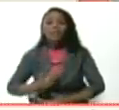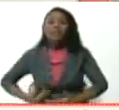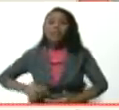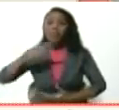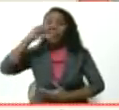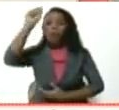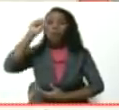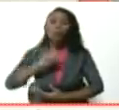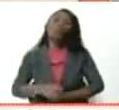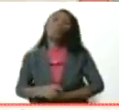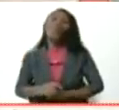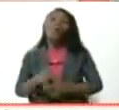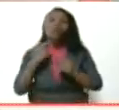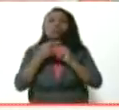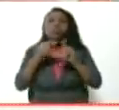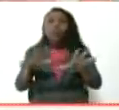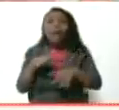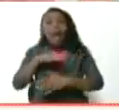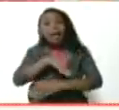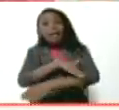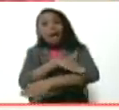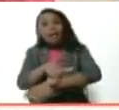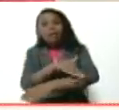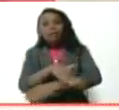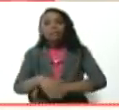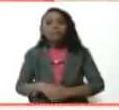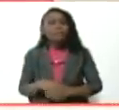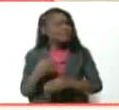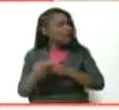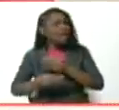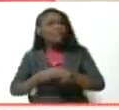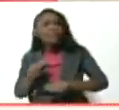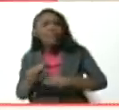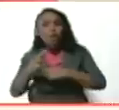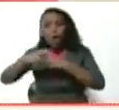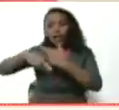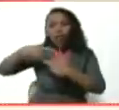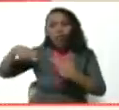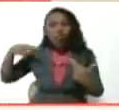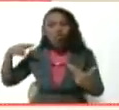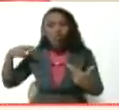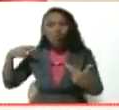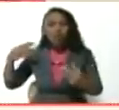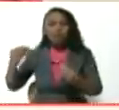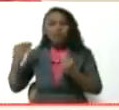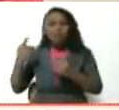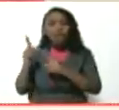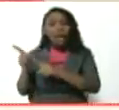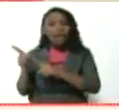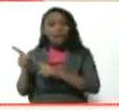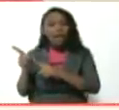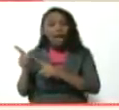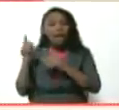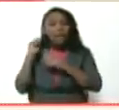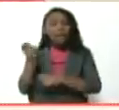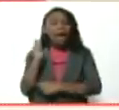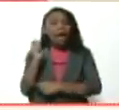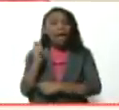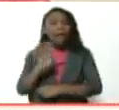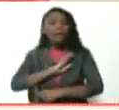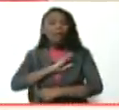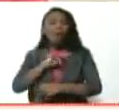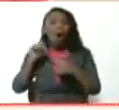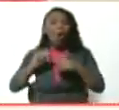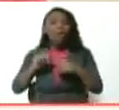Maduro, desplegados en las calles, haciendo la revolución. Y parte de esas tareas que tenemos ahorita es